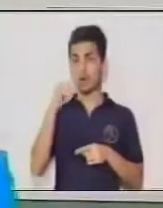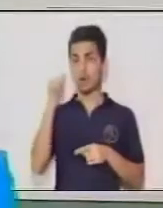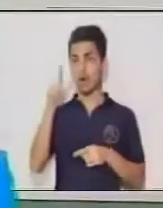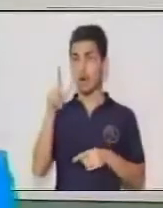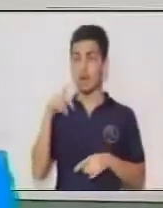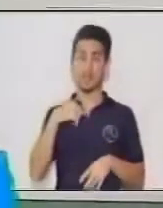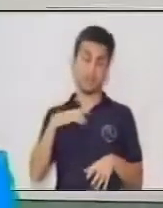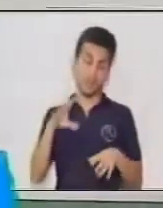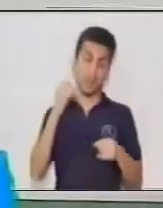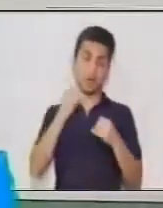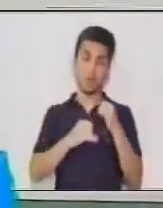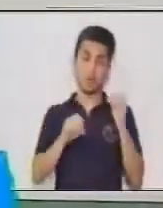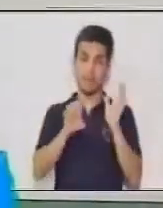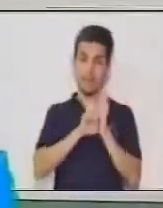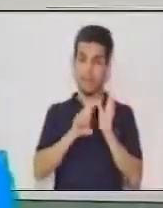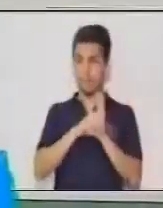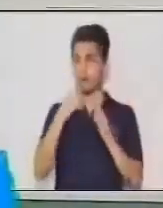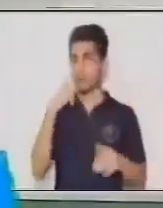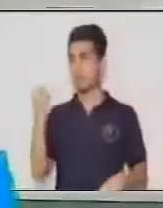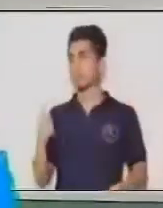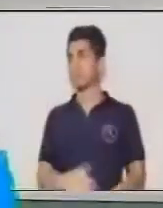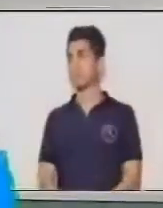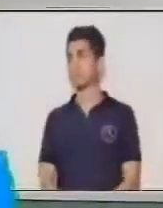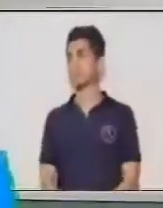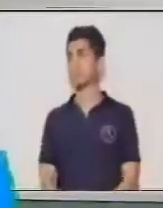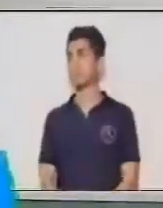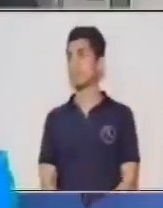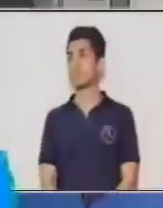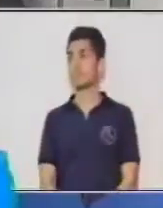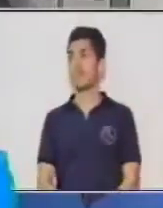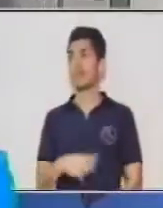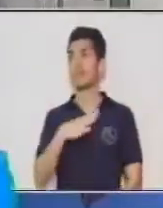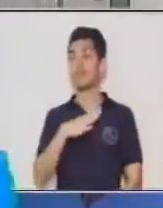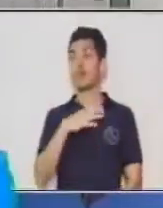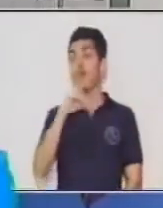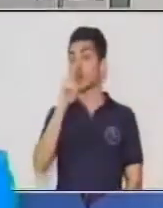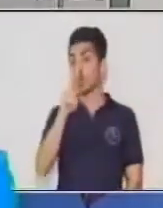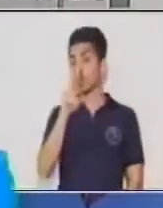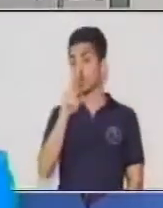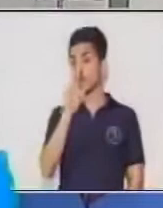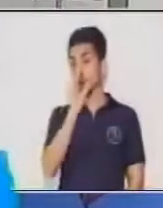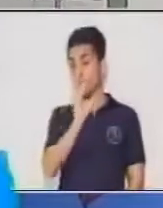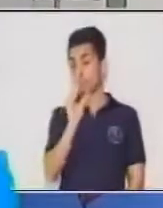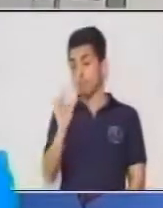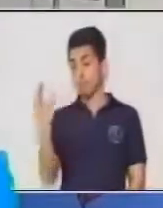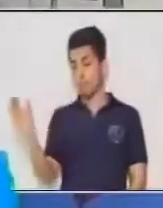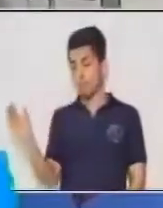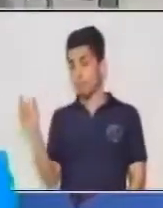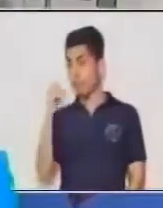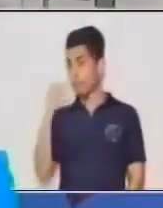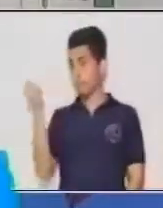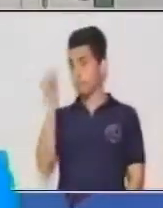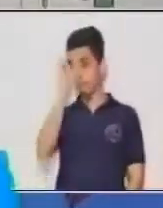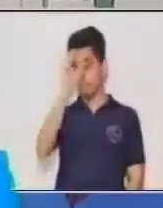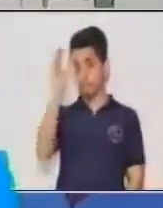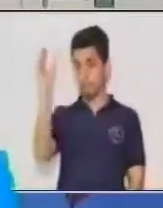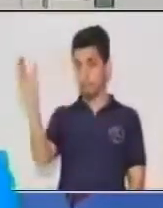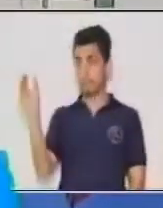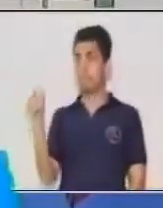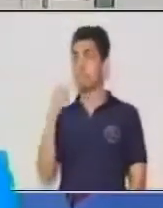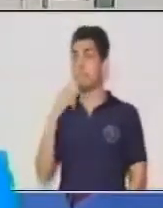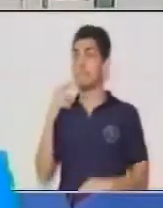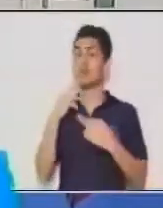ejemplo del día de hoy. Tenemos dos polinomios. Y para poder encontrar la